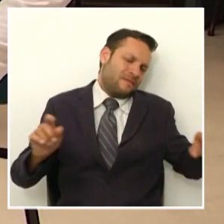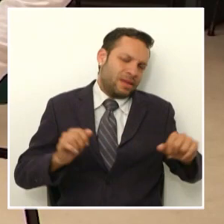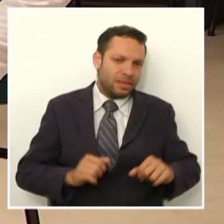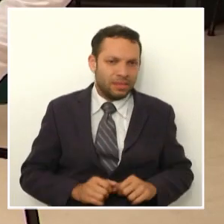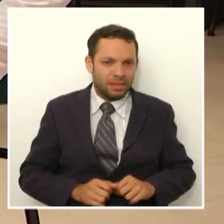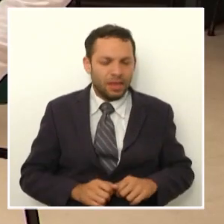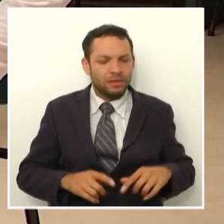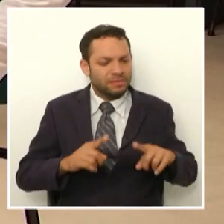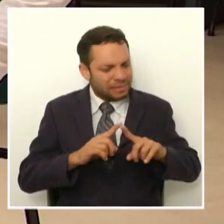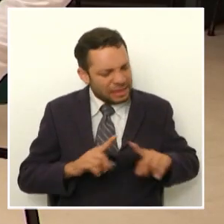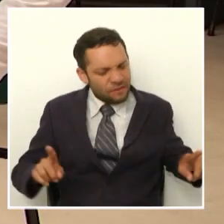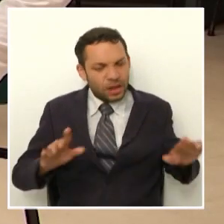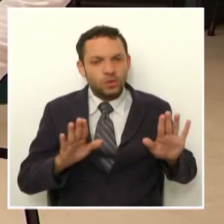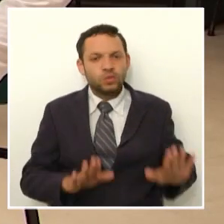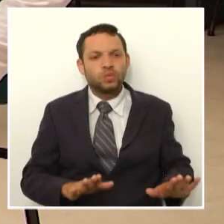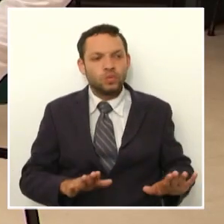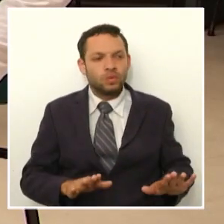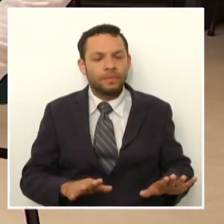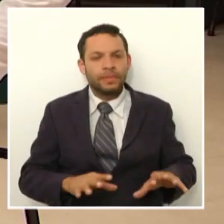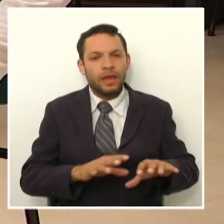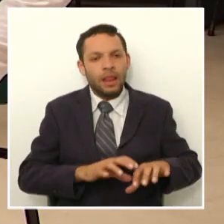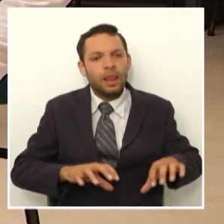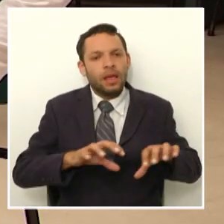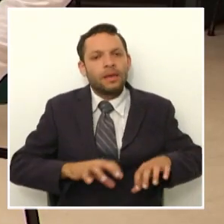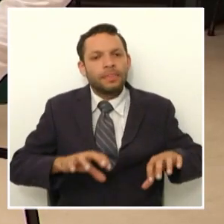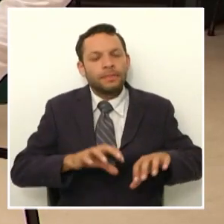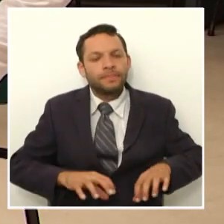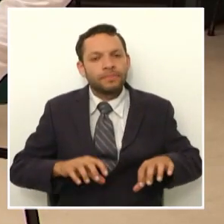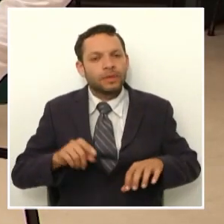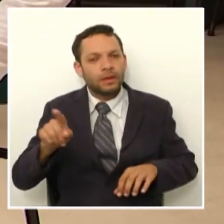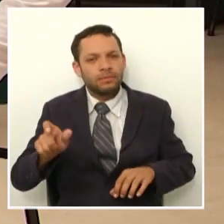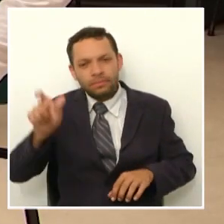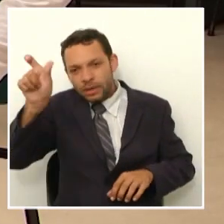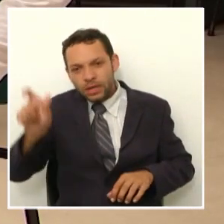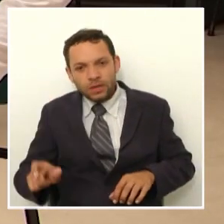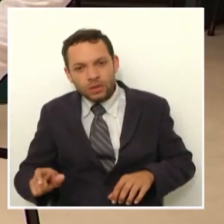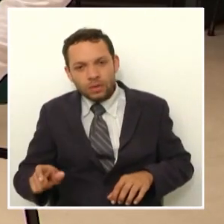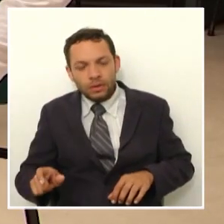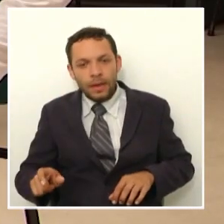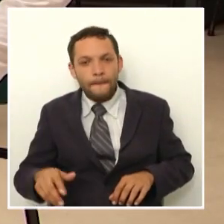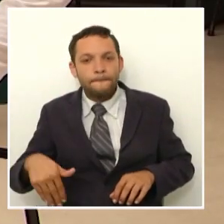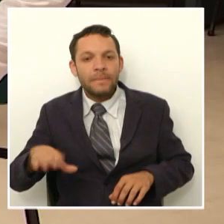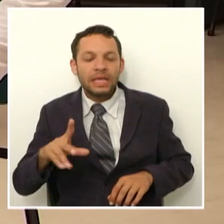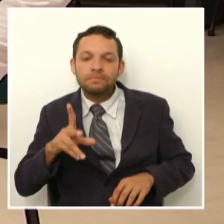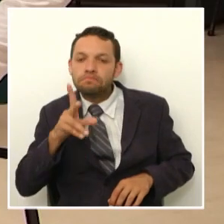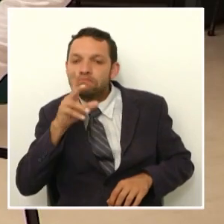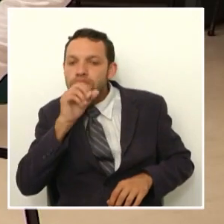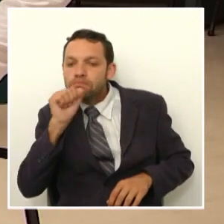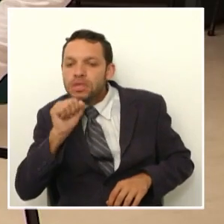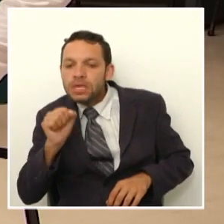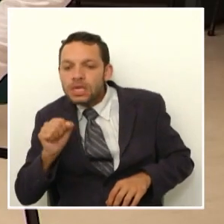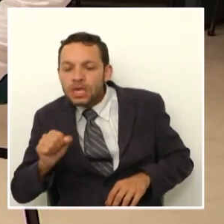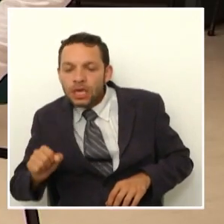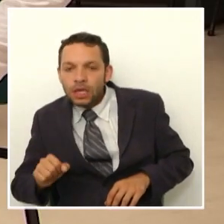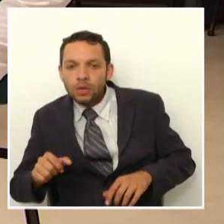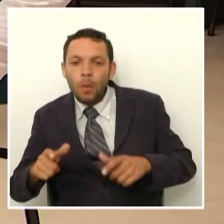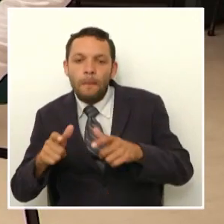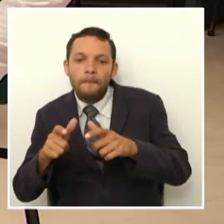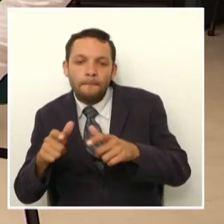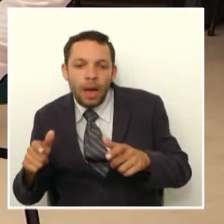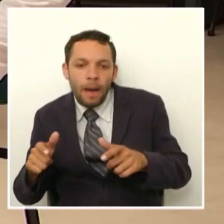desde el punto de vista de que los pacientes han aumentado en edad y cada vez atendemos